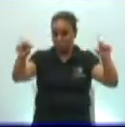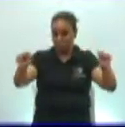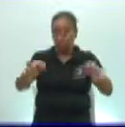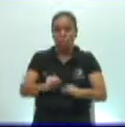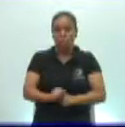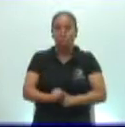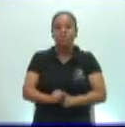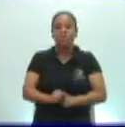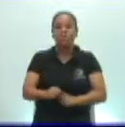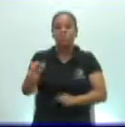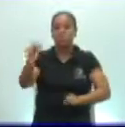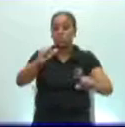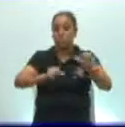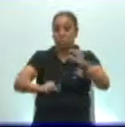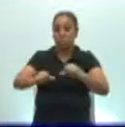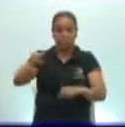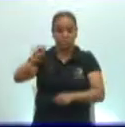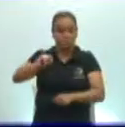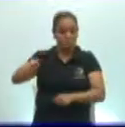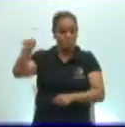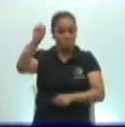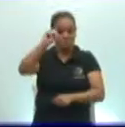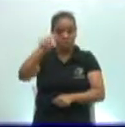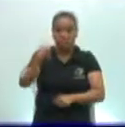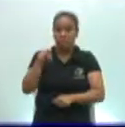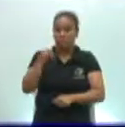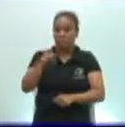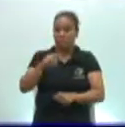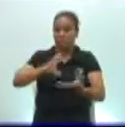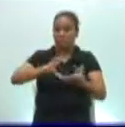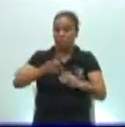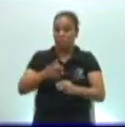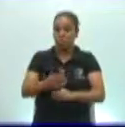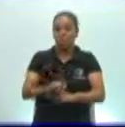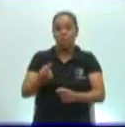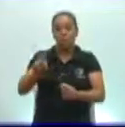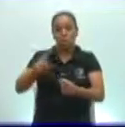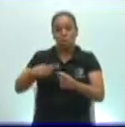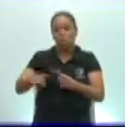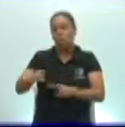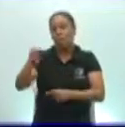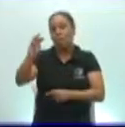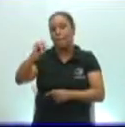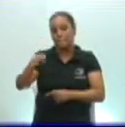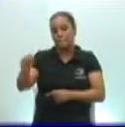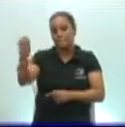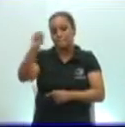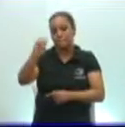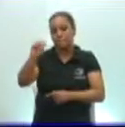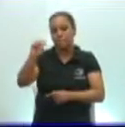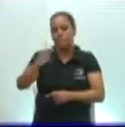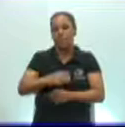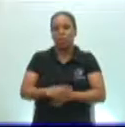como en el caso del dioxígeno, están formadas por moléculas.